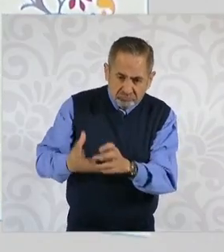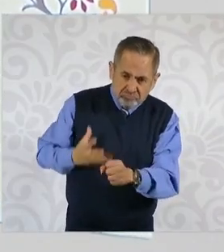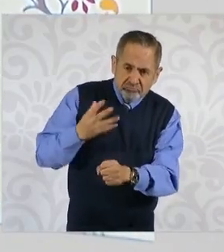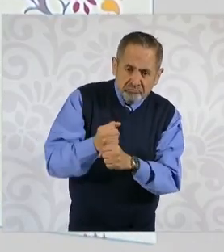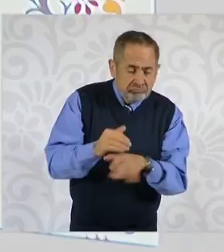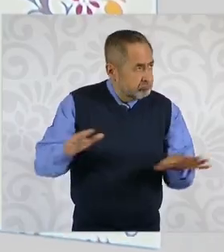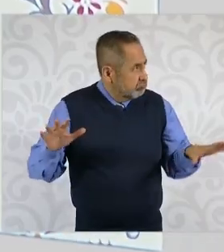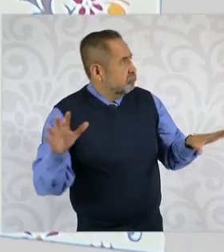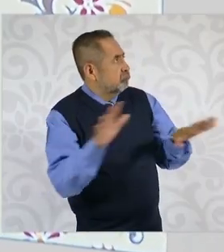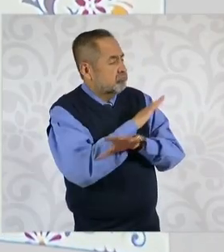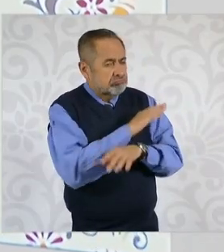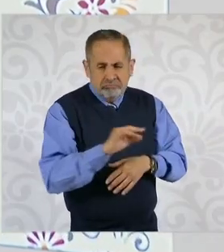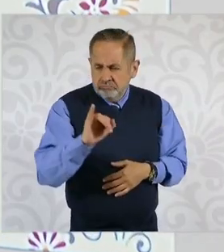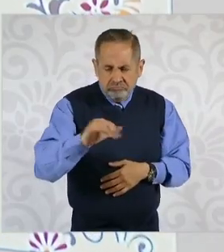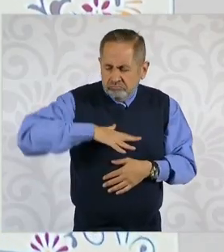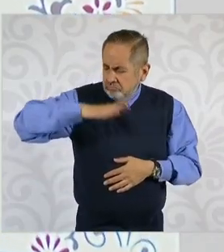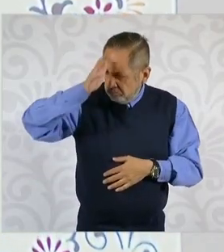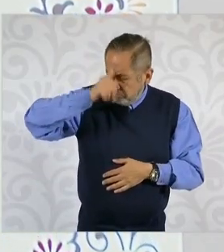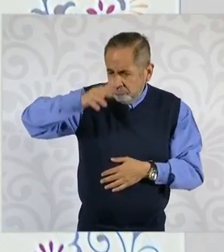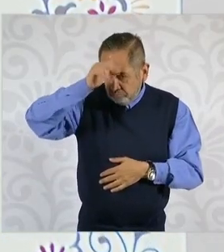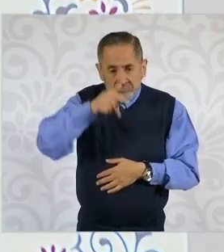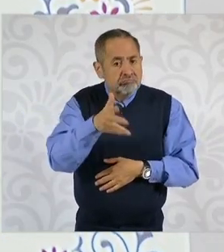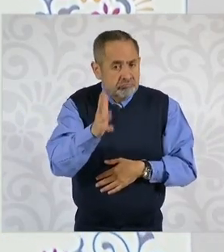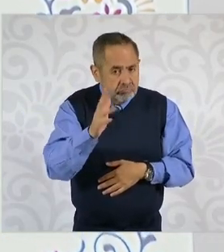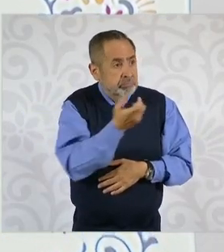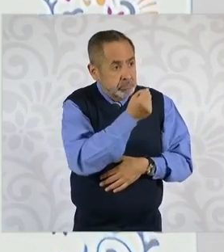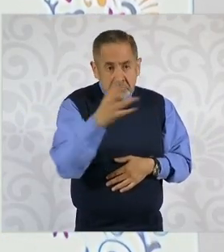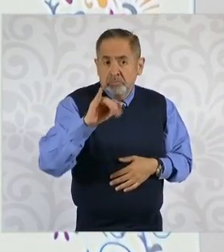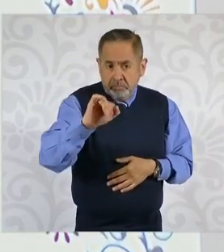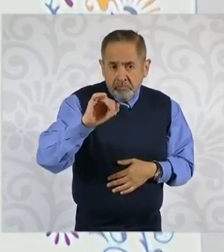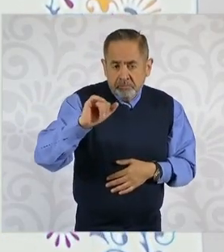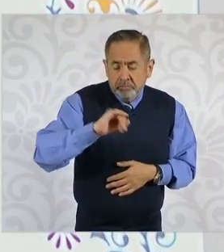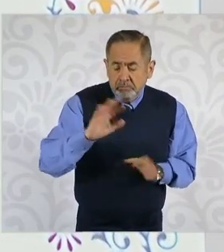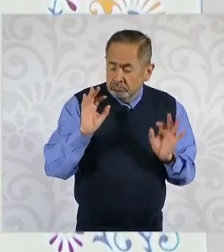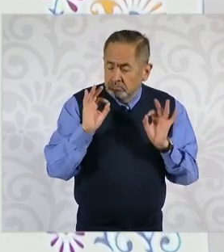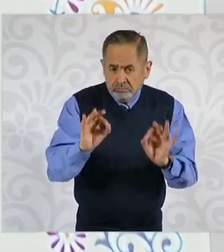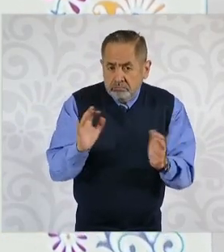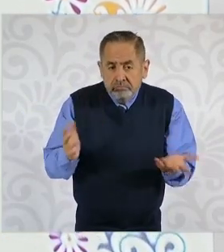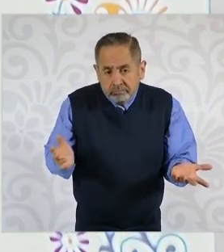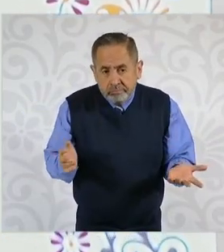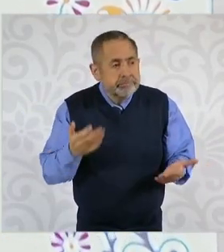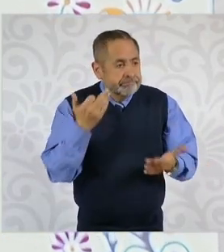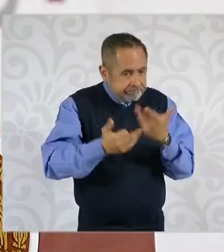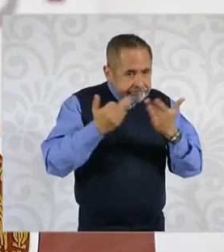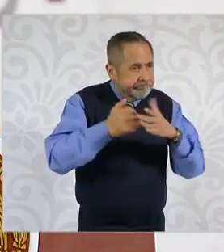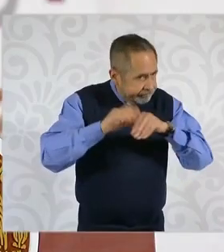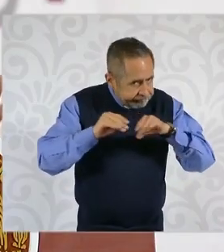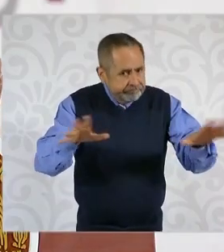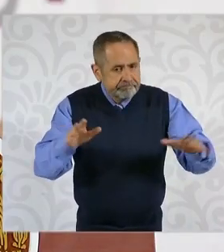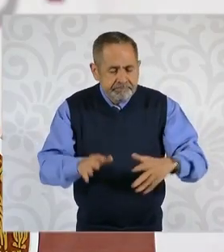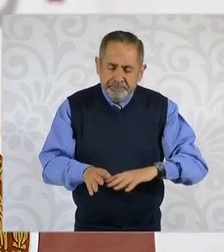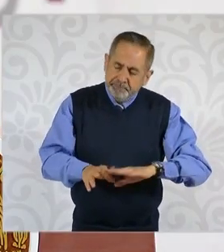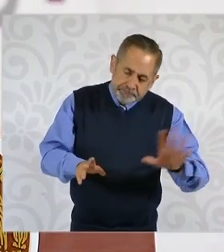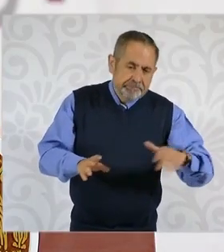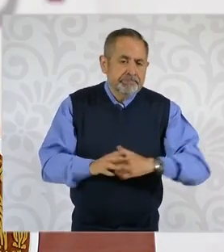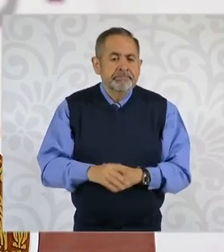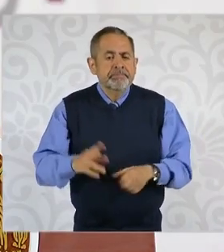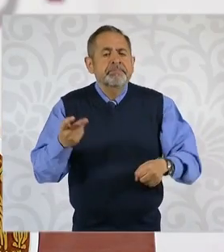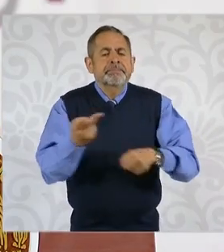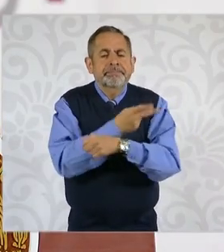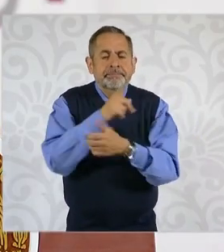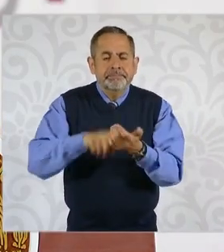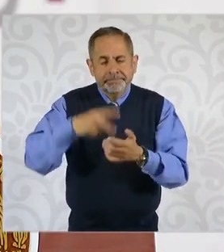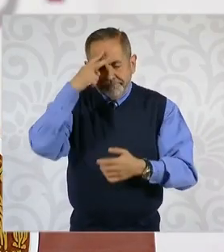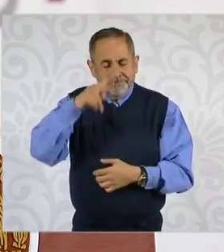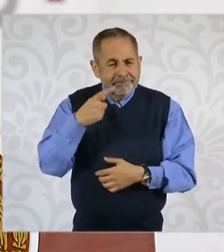hizo constitucional al Poder Judicial. ¿Qué ocurrió en México?